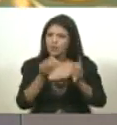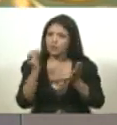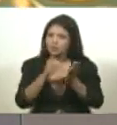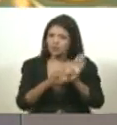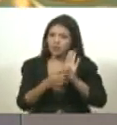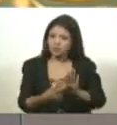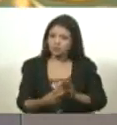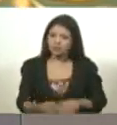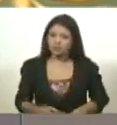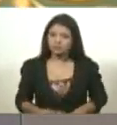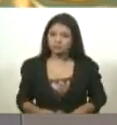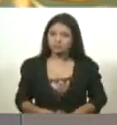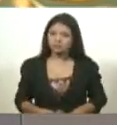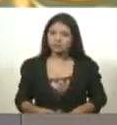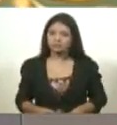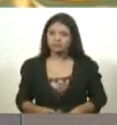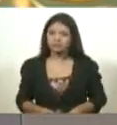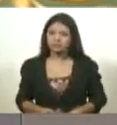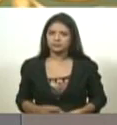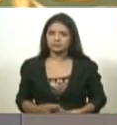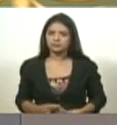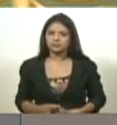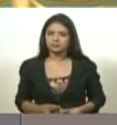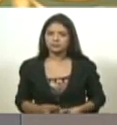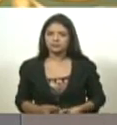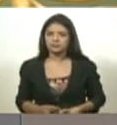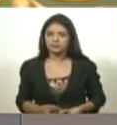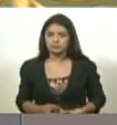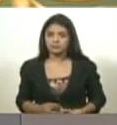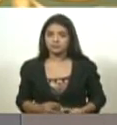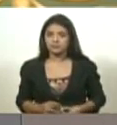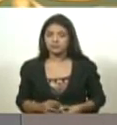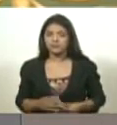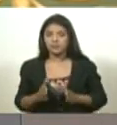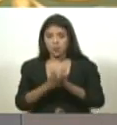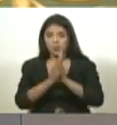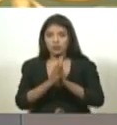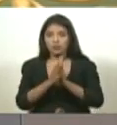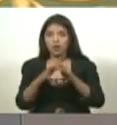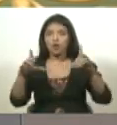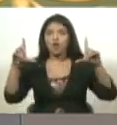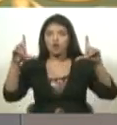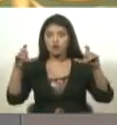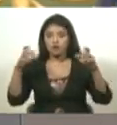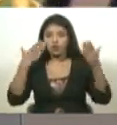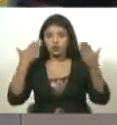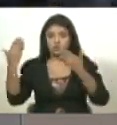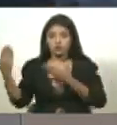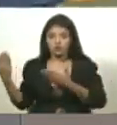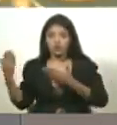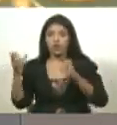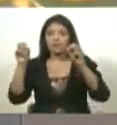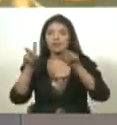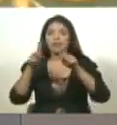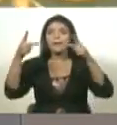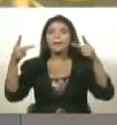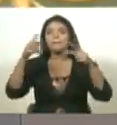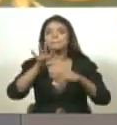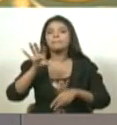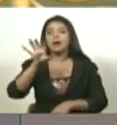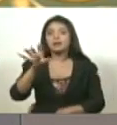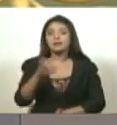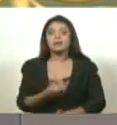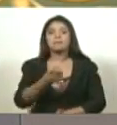igual. Ahí está, si puede mostrarlo allá, pero se los pongo, por favor, una foto del diario El País de